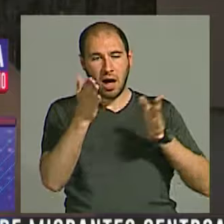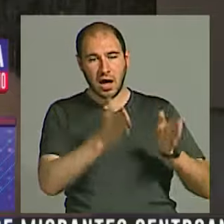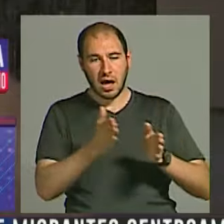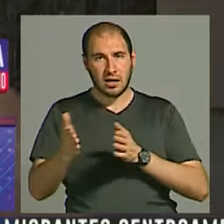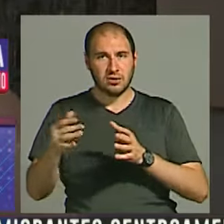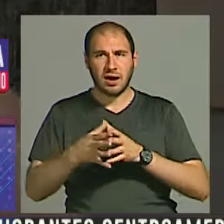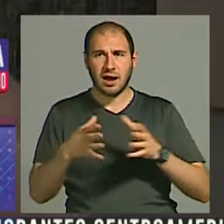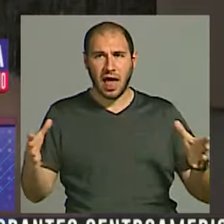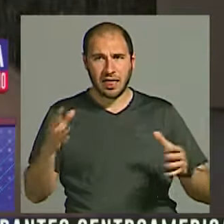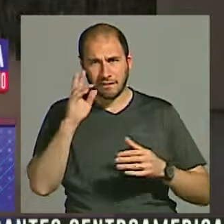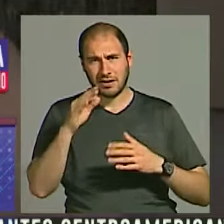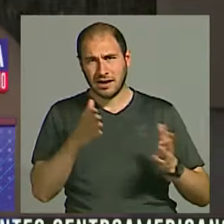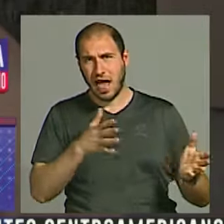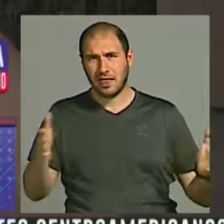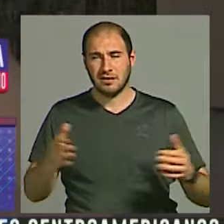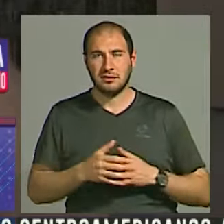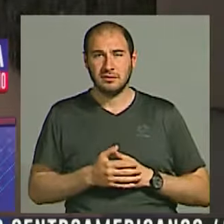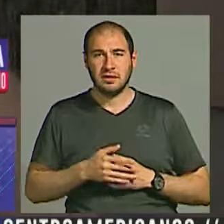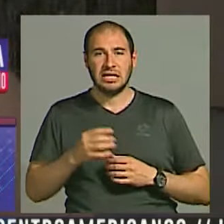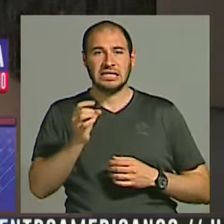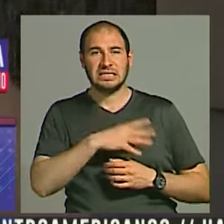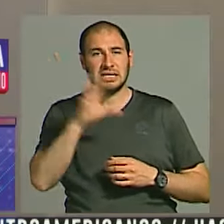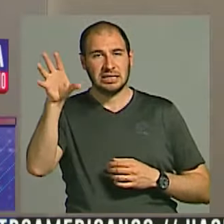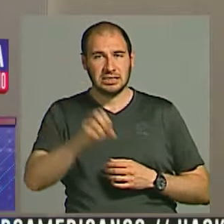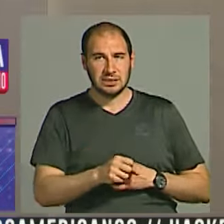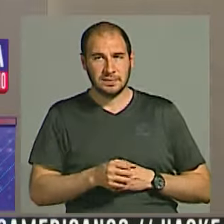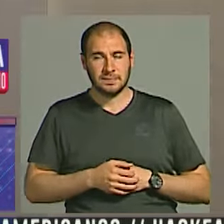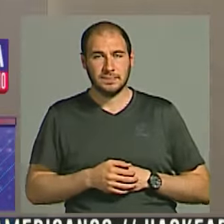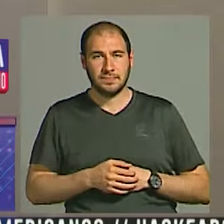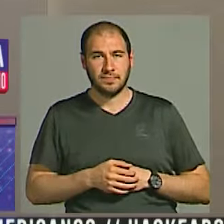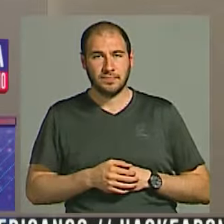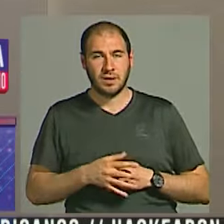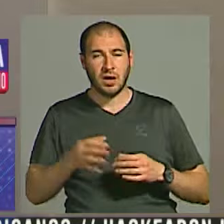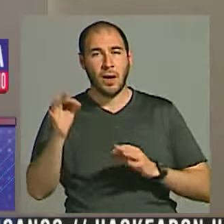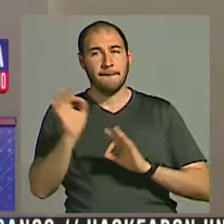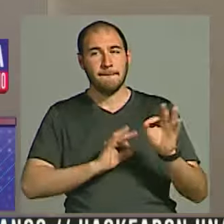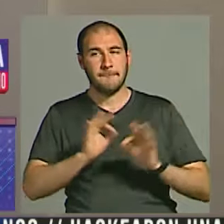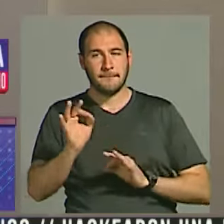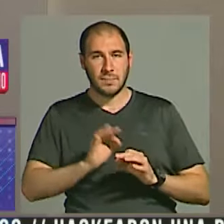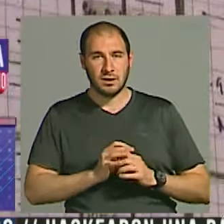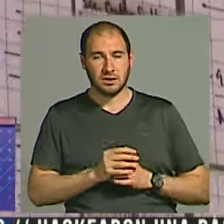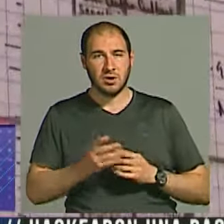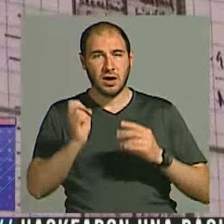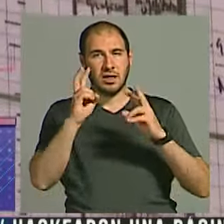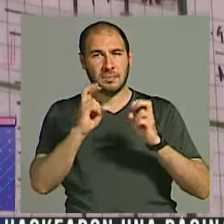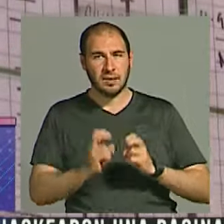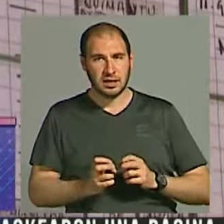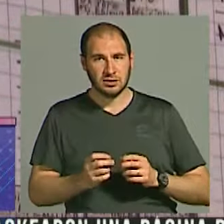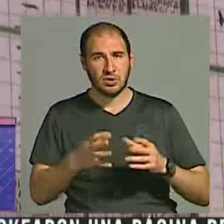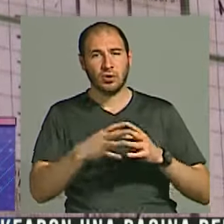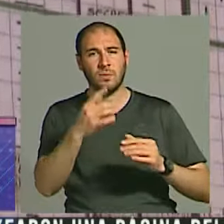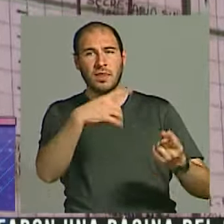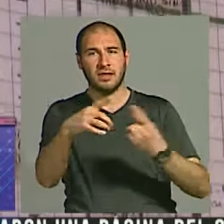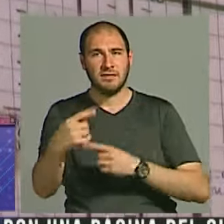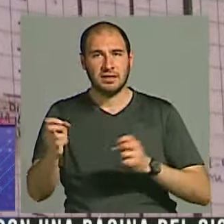muy grande como podrán ver, que viene de Chile y pertenece a un proyecto de investigación